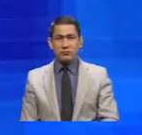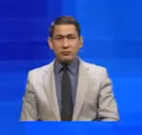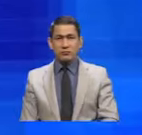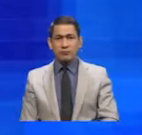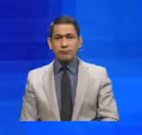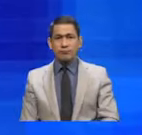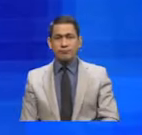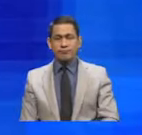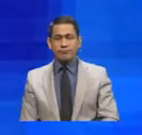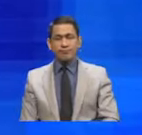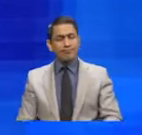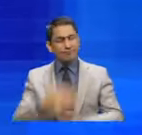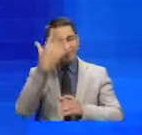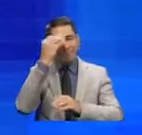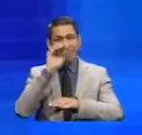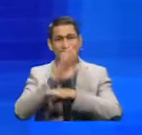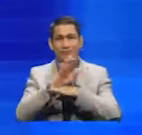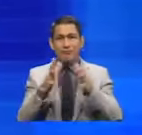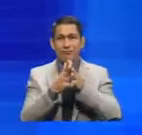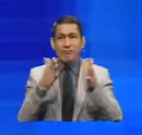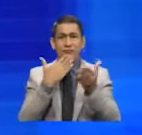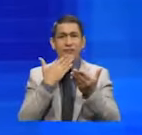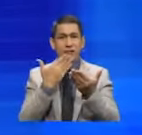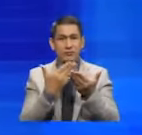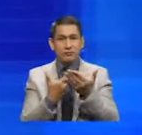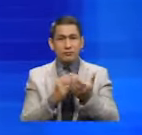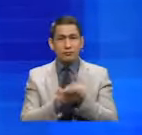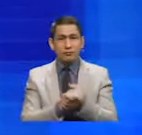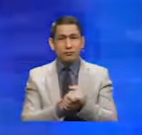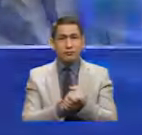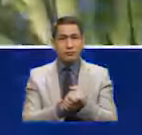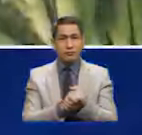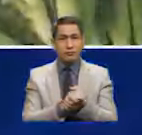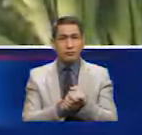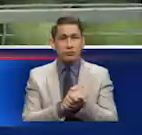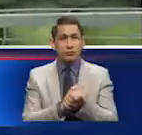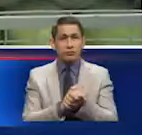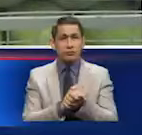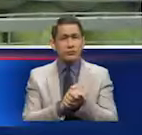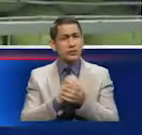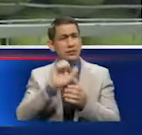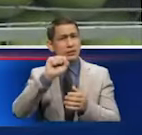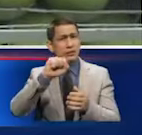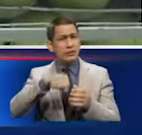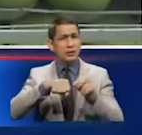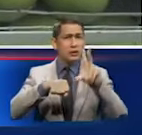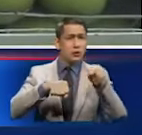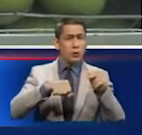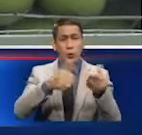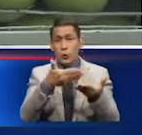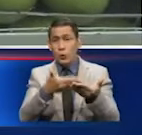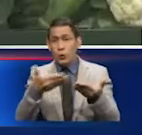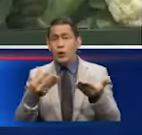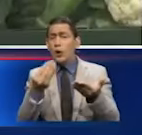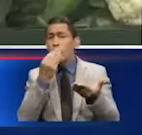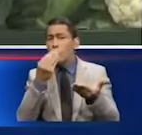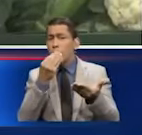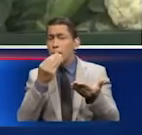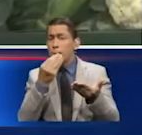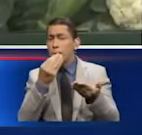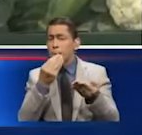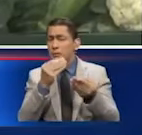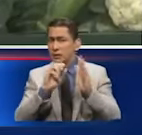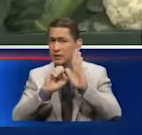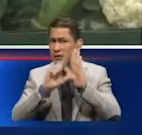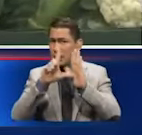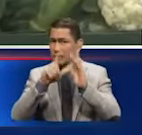Muy buenas tardes, Johanna, gracias. Amigos televidentes, ¿hay incremento o no en el precio de los alimentos en los